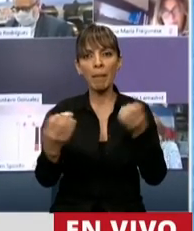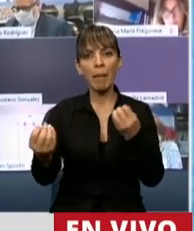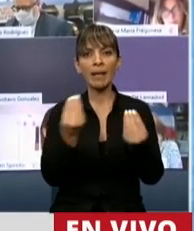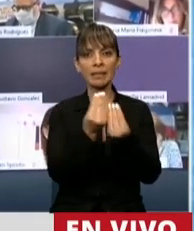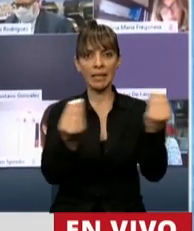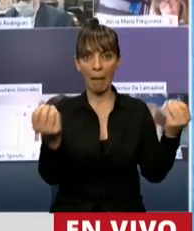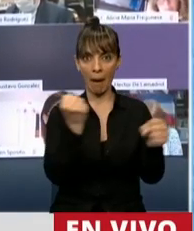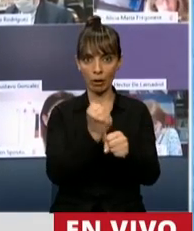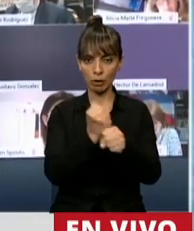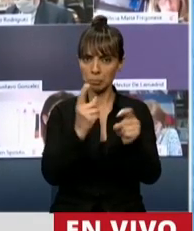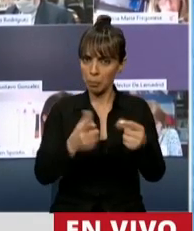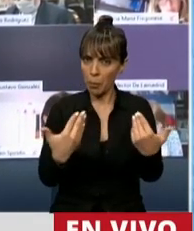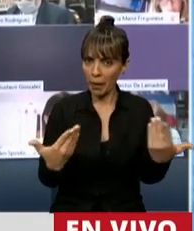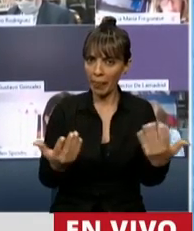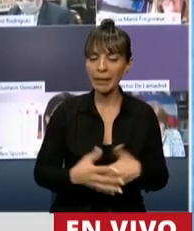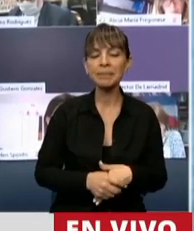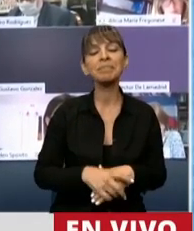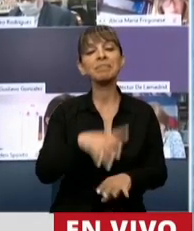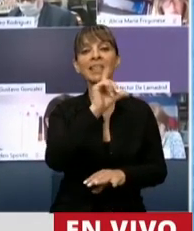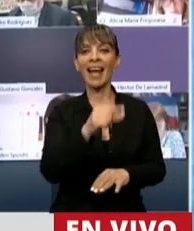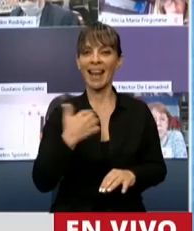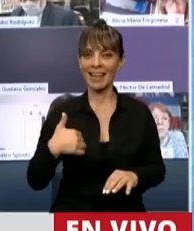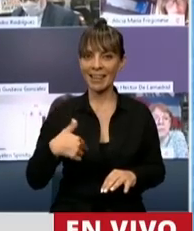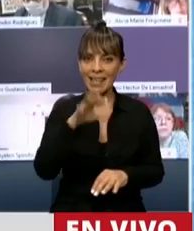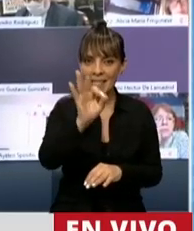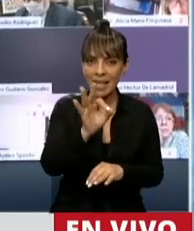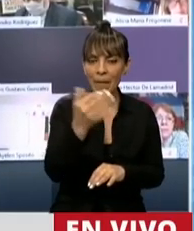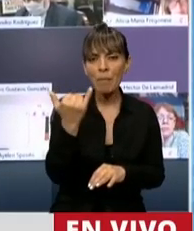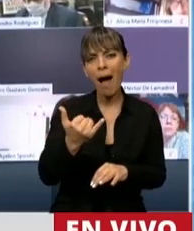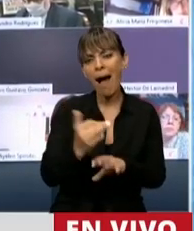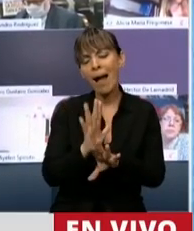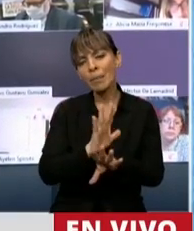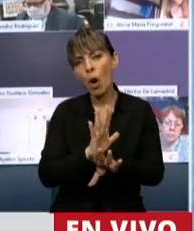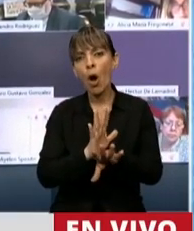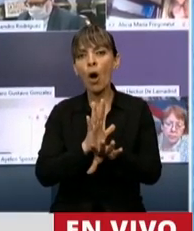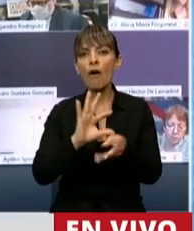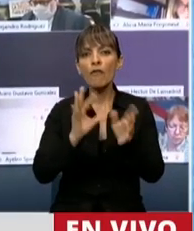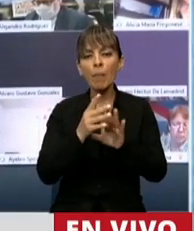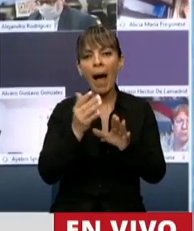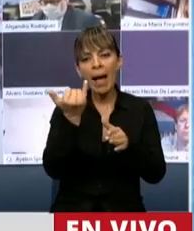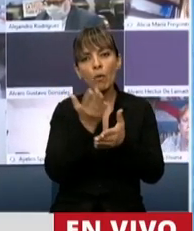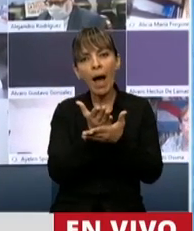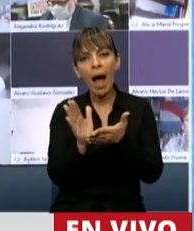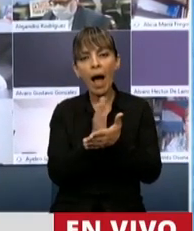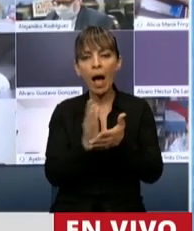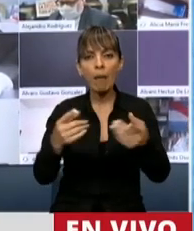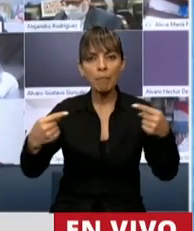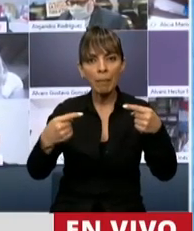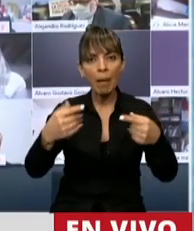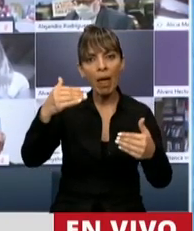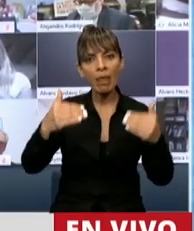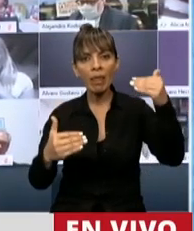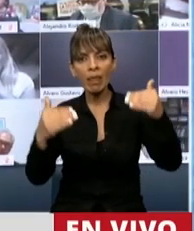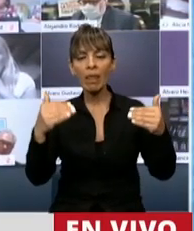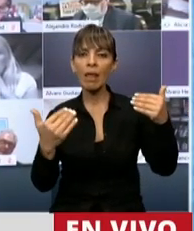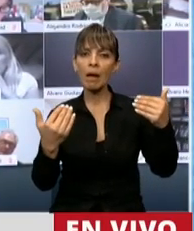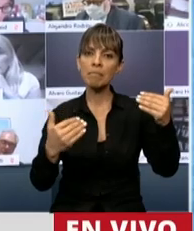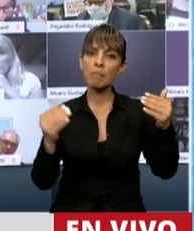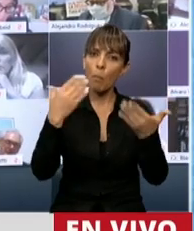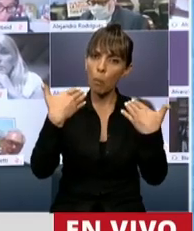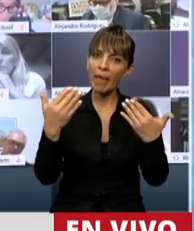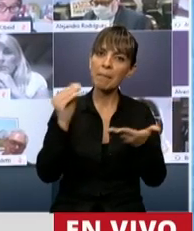empleo. En nuestro país todos sabemos que adolece de una brecha de productividad persistente que lleva a aumentar la desigualdad en